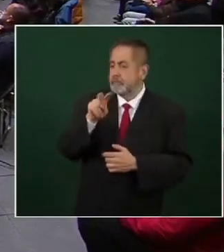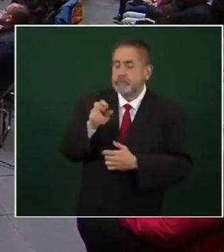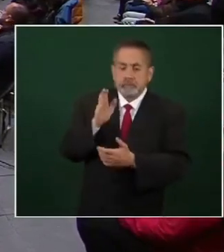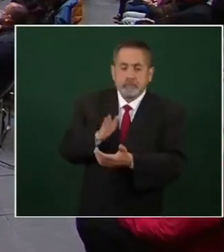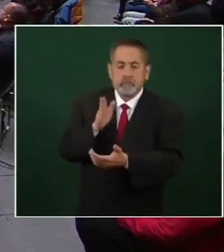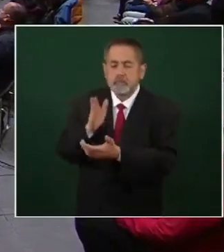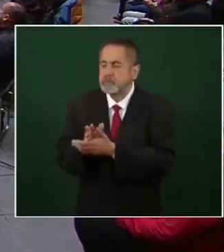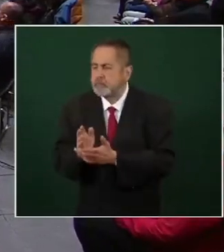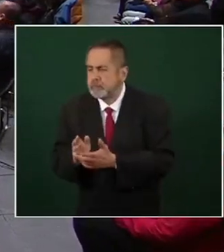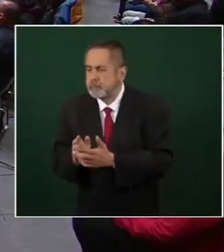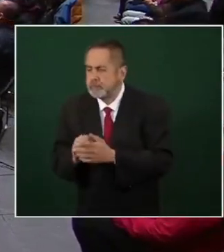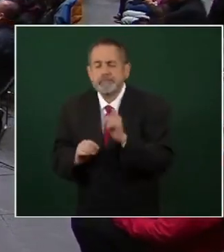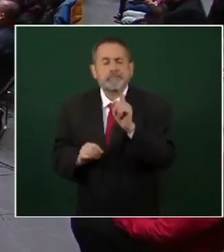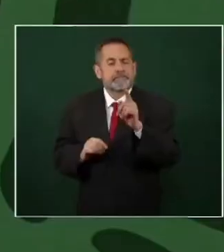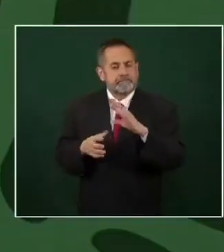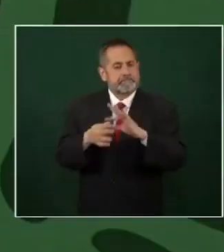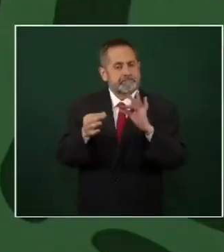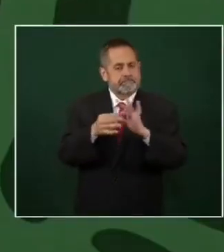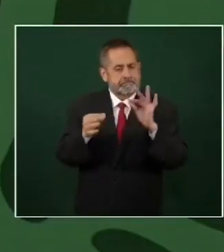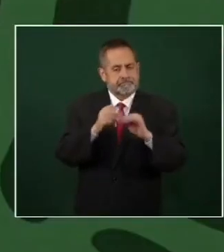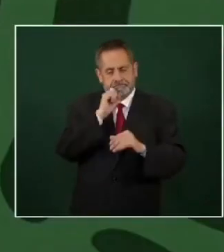que dicho sea de paso,